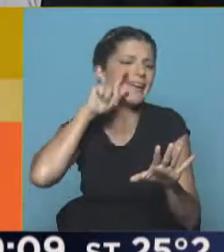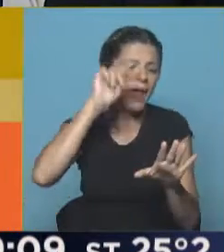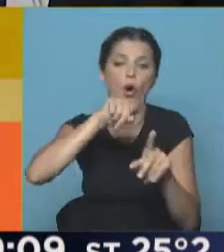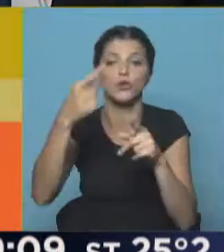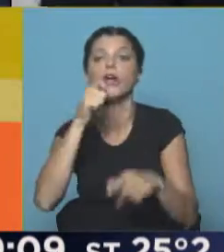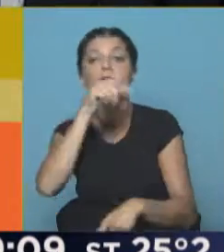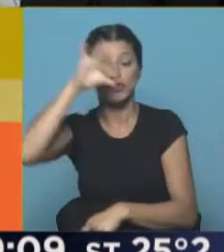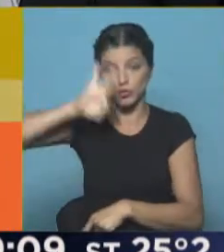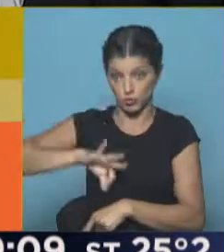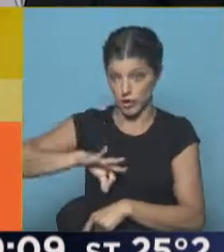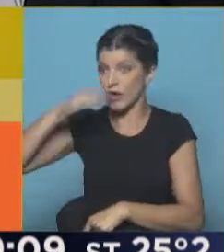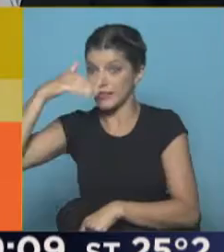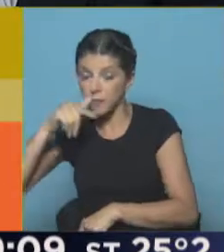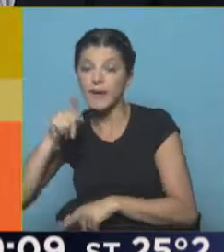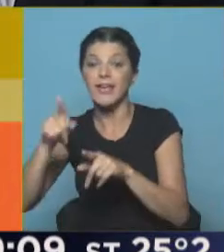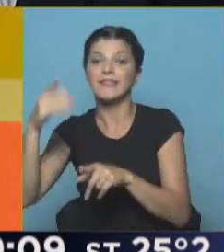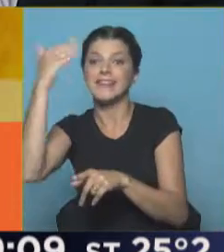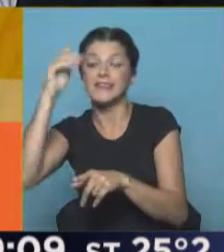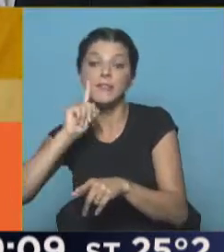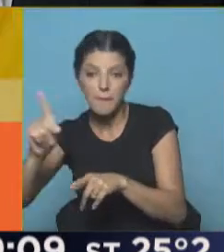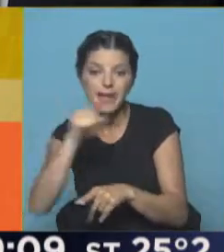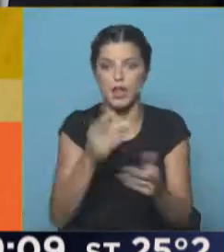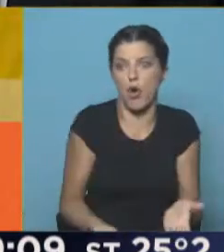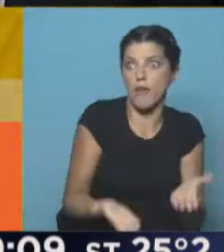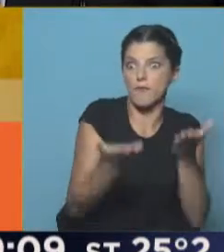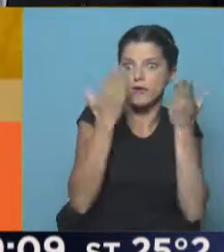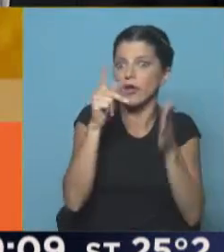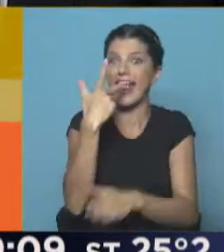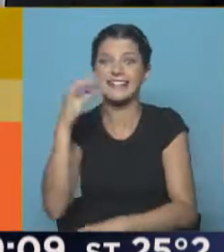con la inflación que le atrapaba con el 30, 35. Pasó a ser